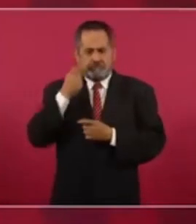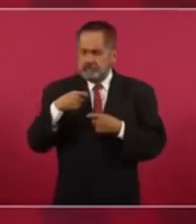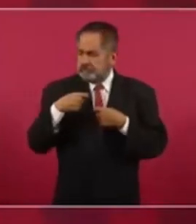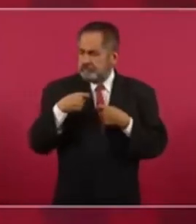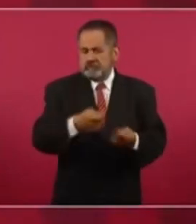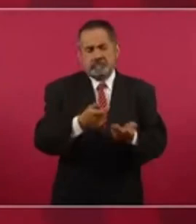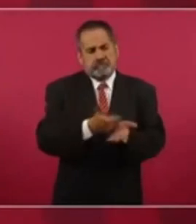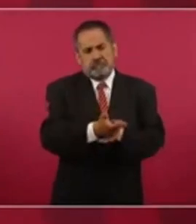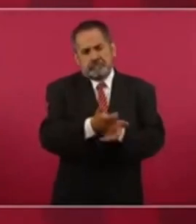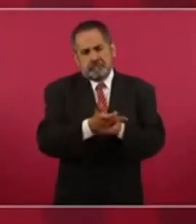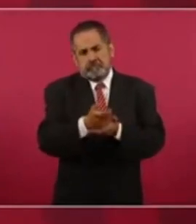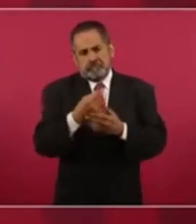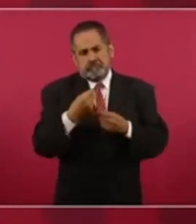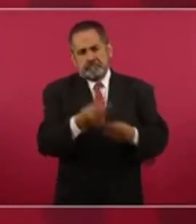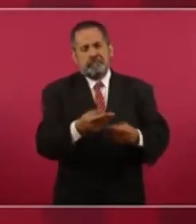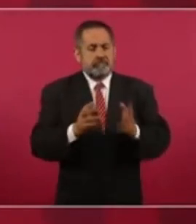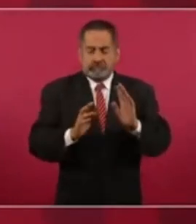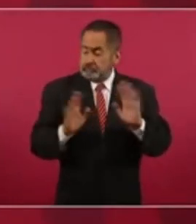pero no